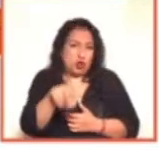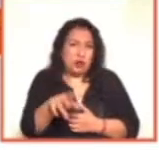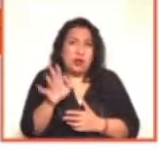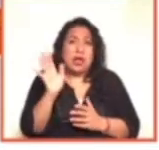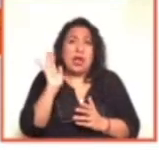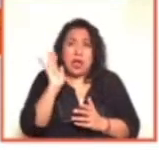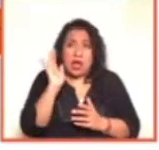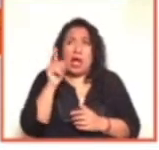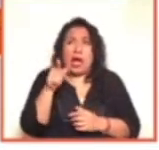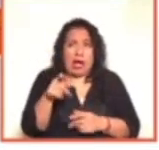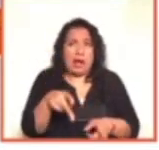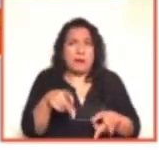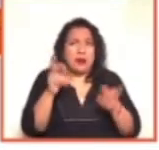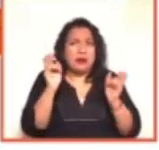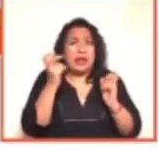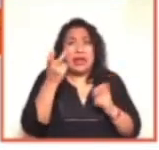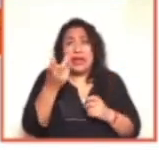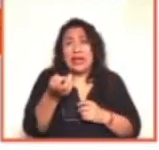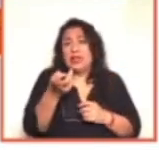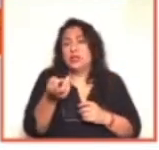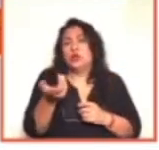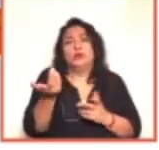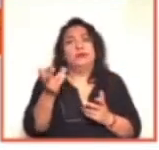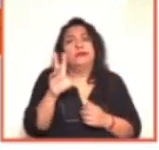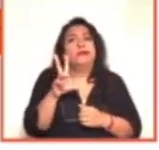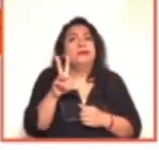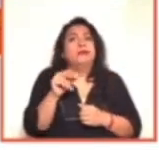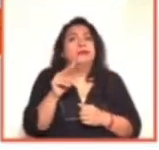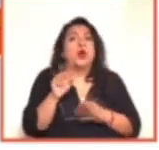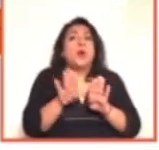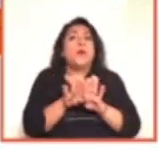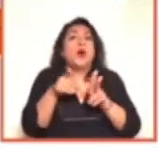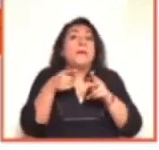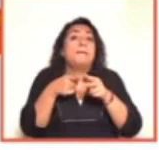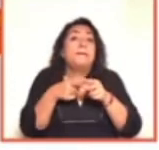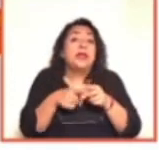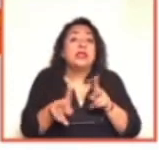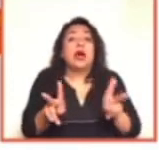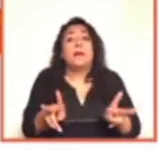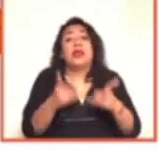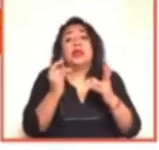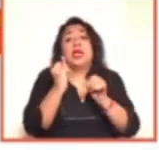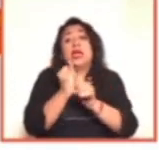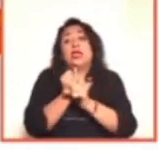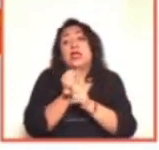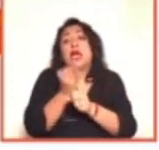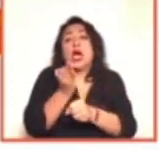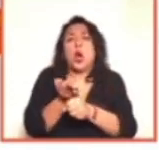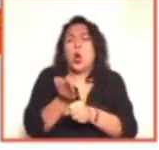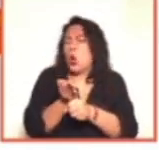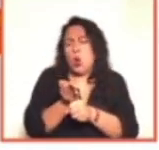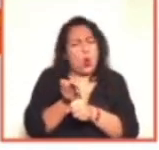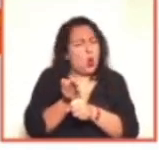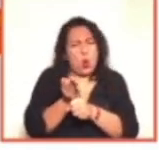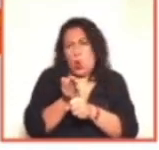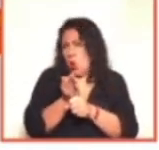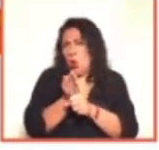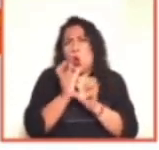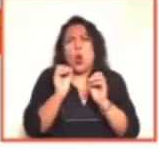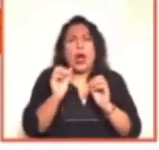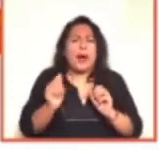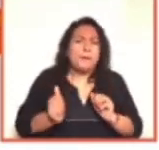en Amazon, tampoco es como que estamos empezando a vender en línea ahorita, ni aprovechándonos